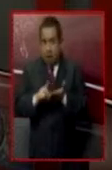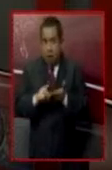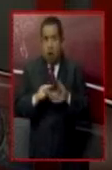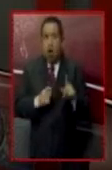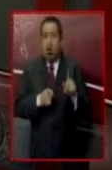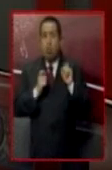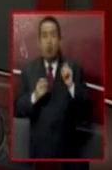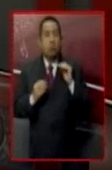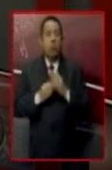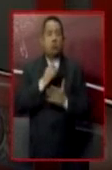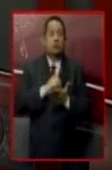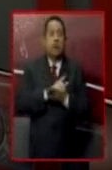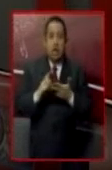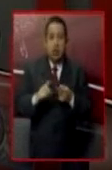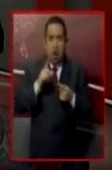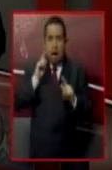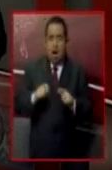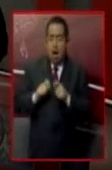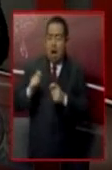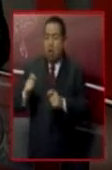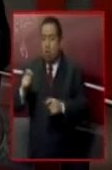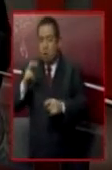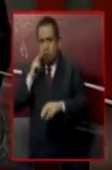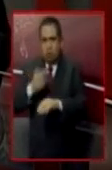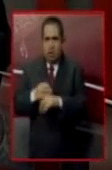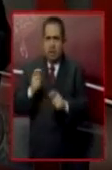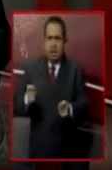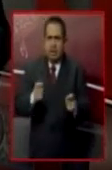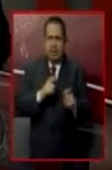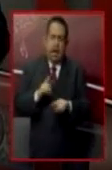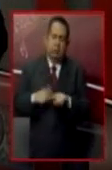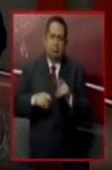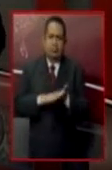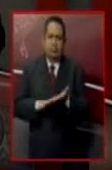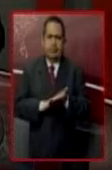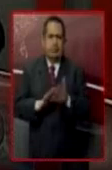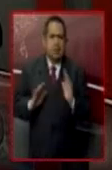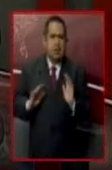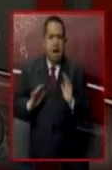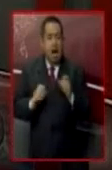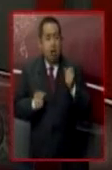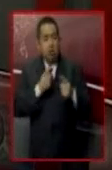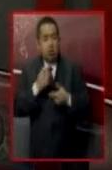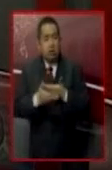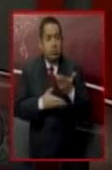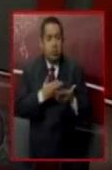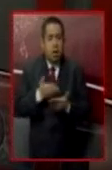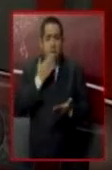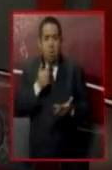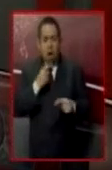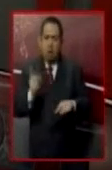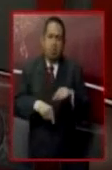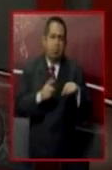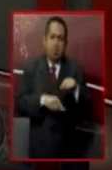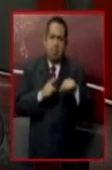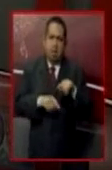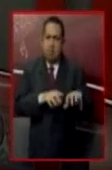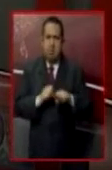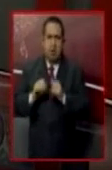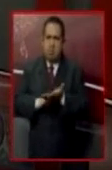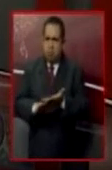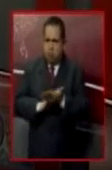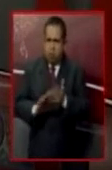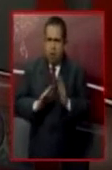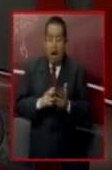de cobrar nuevos derechos y derogar algunos que ya no se prestan por la eliminación de dichos servicios en diversas leyes